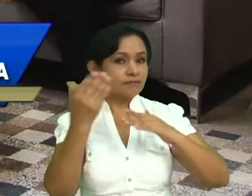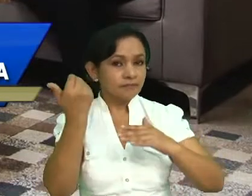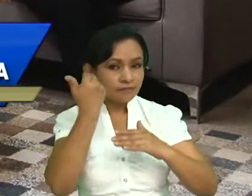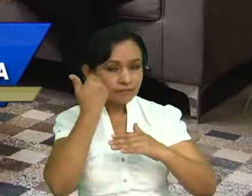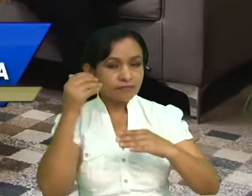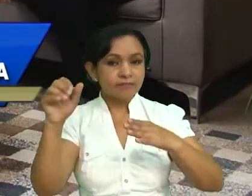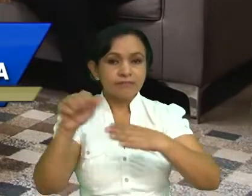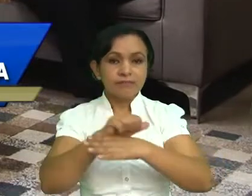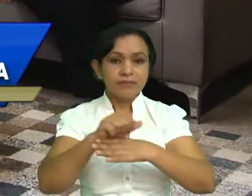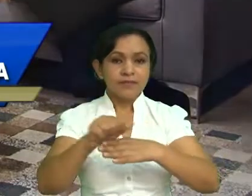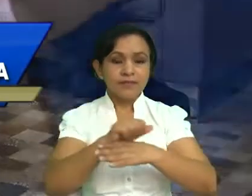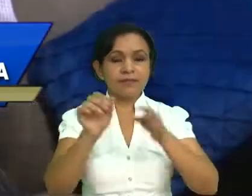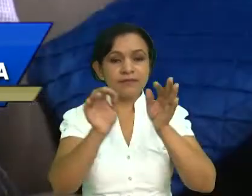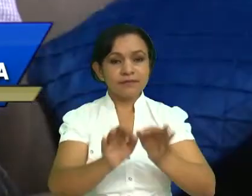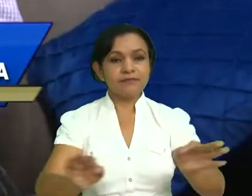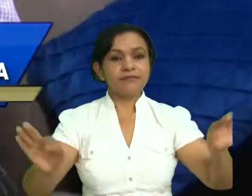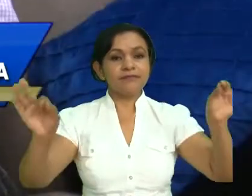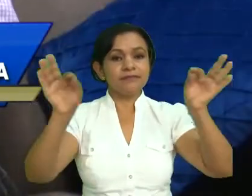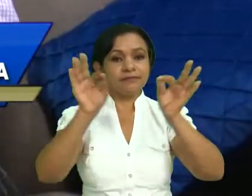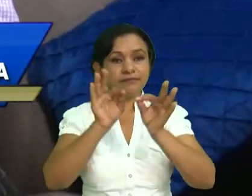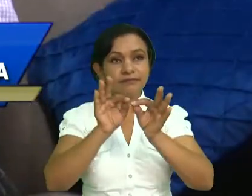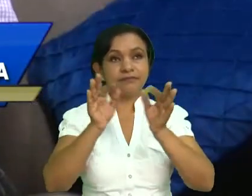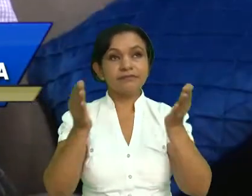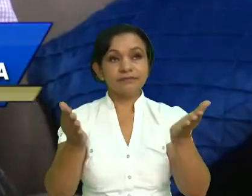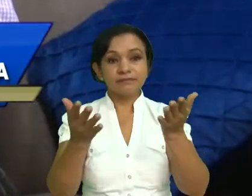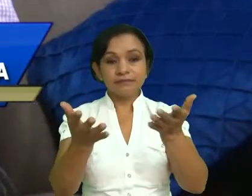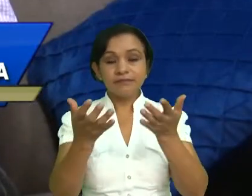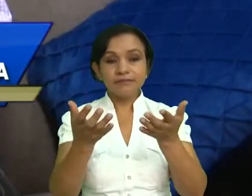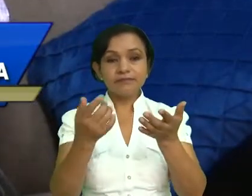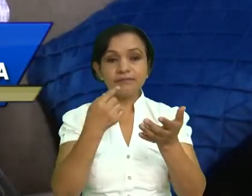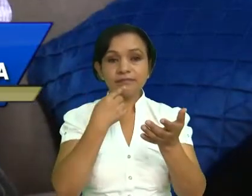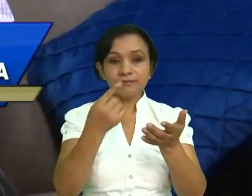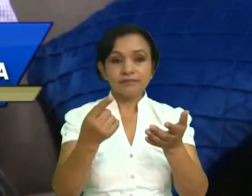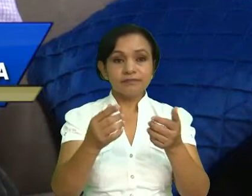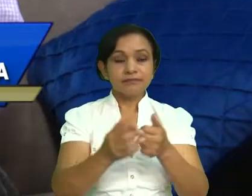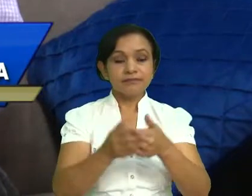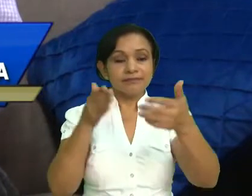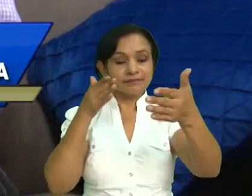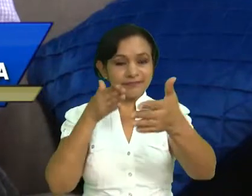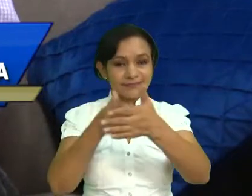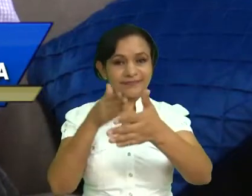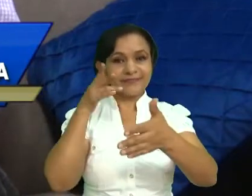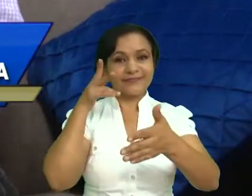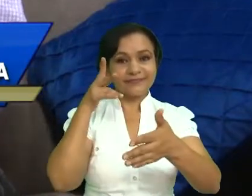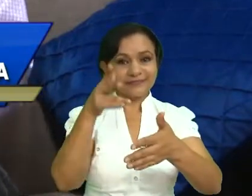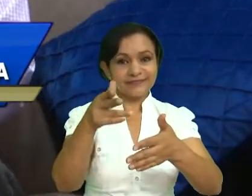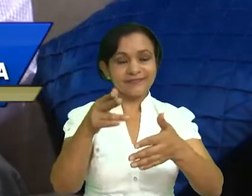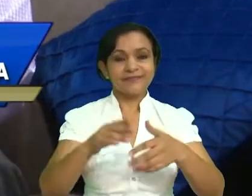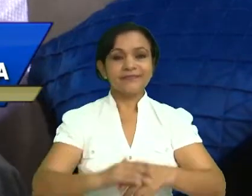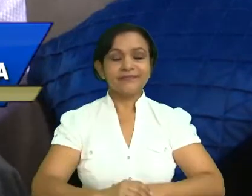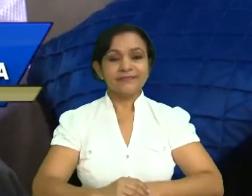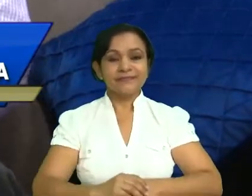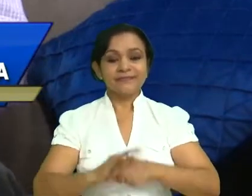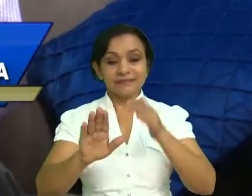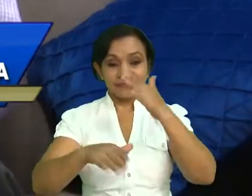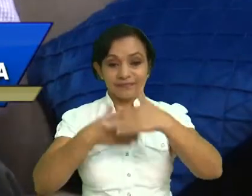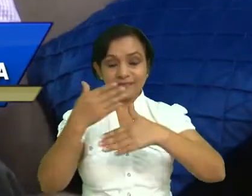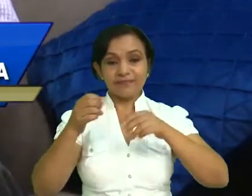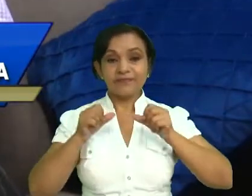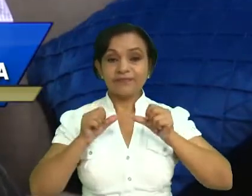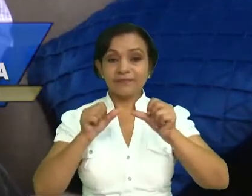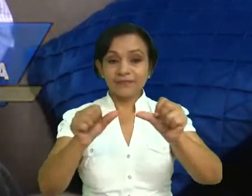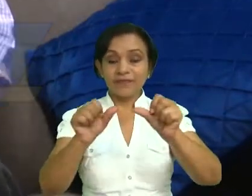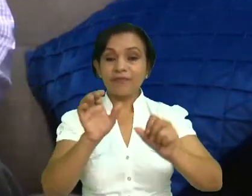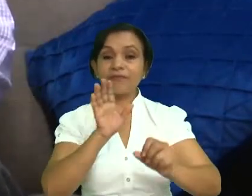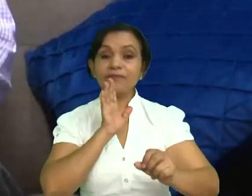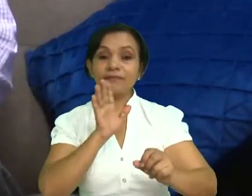a la práctica. Importante ese aspecto. Solamente quería hacer este hincapié, y tenemos que hacer una pausa para que, al volver, quisiera que